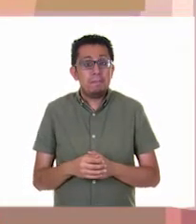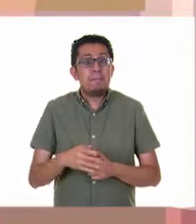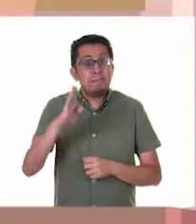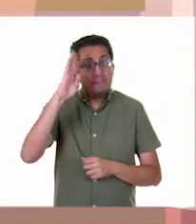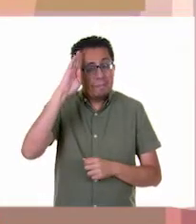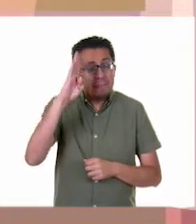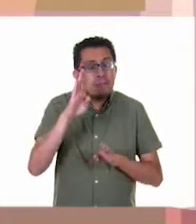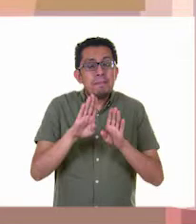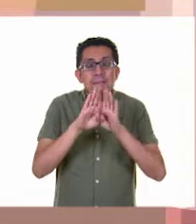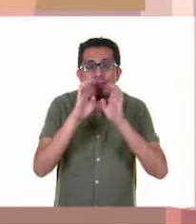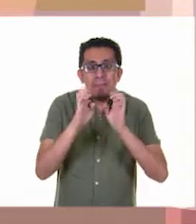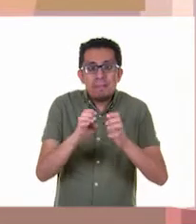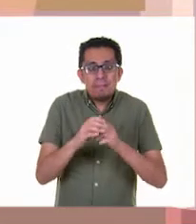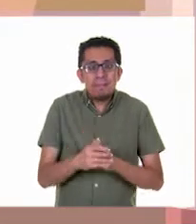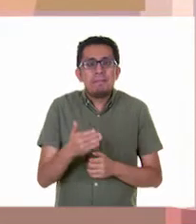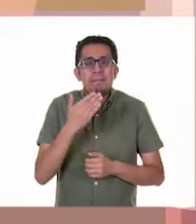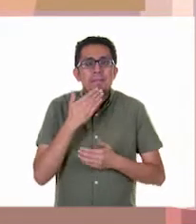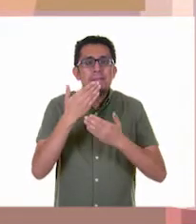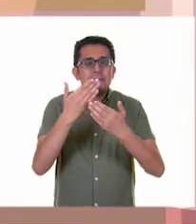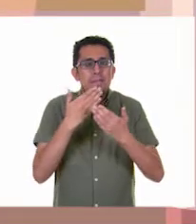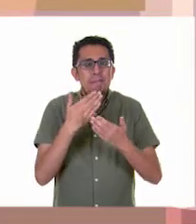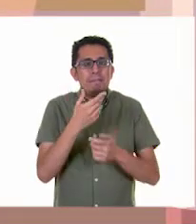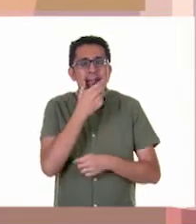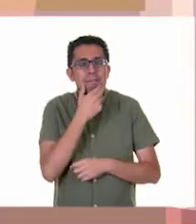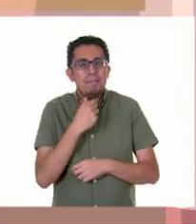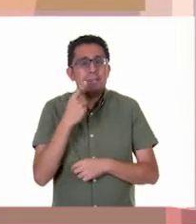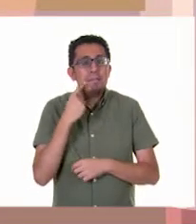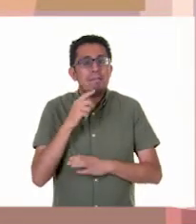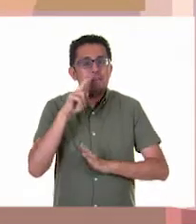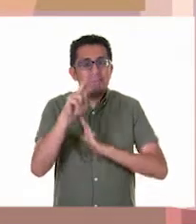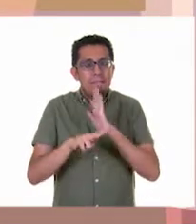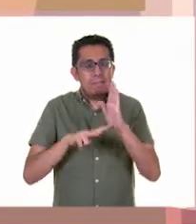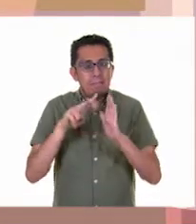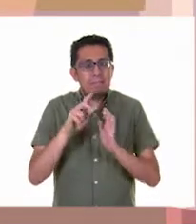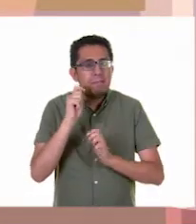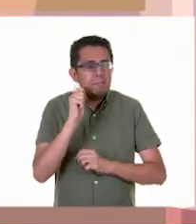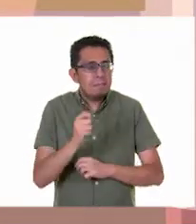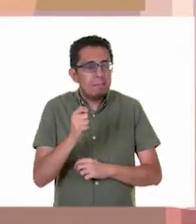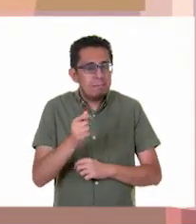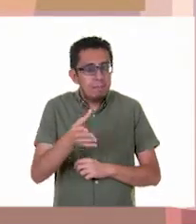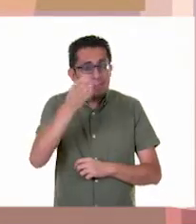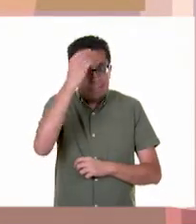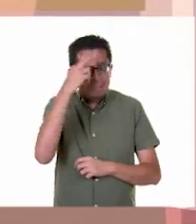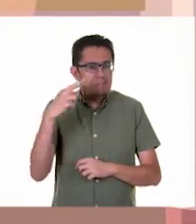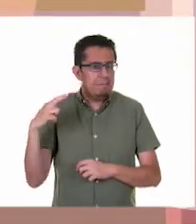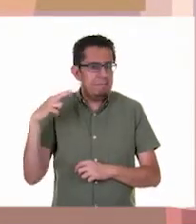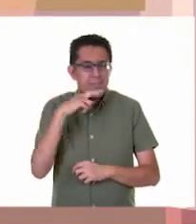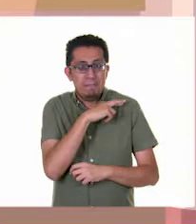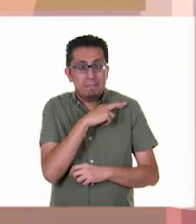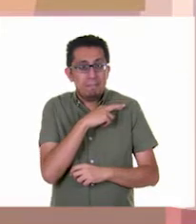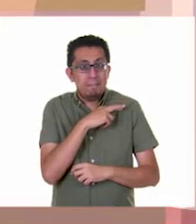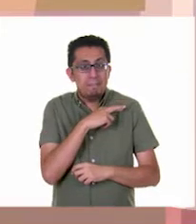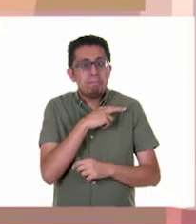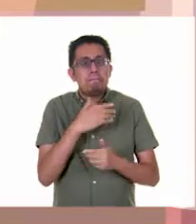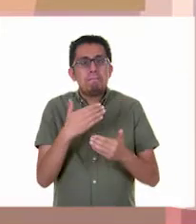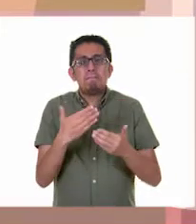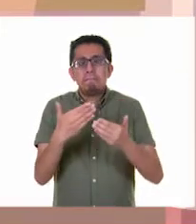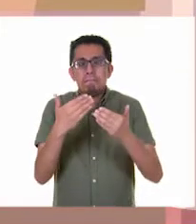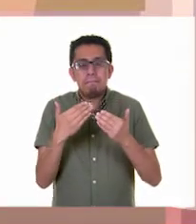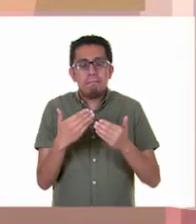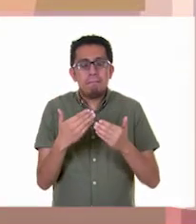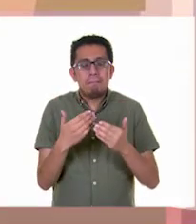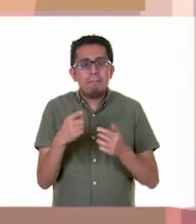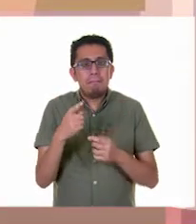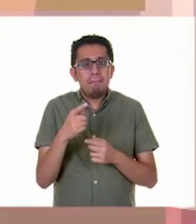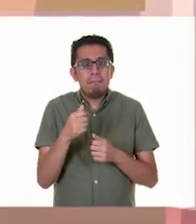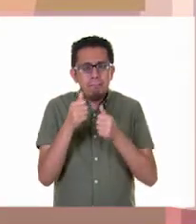Hola, ¿cómo están? Bienvenidos y bienvenidas a una cápsula más de Aprende Rápido. A continuación, escucharán